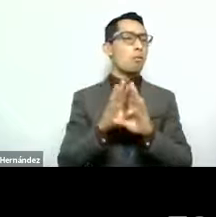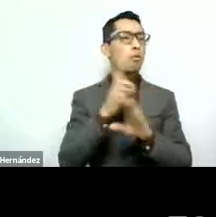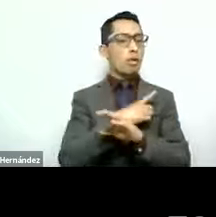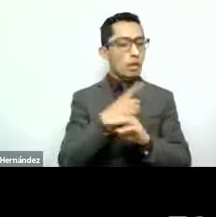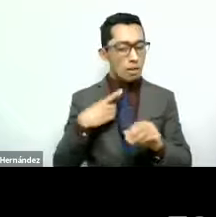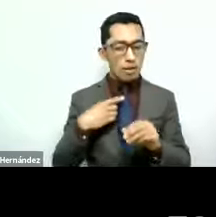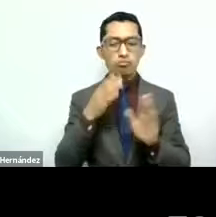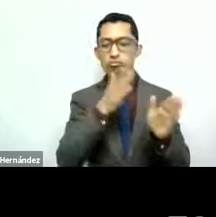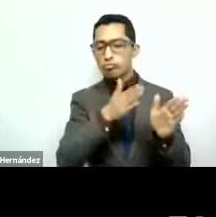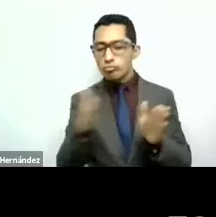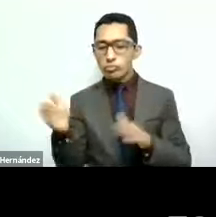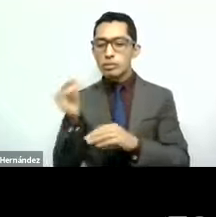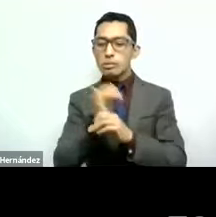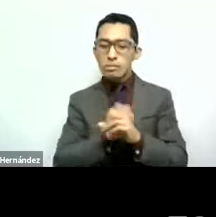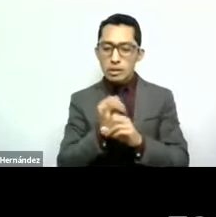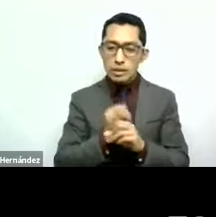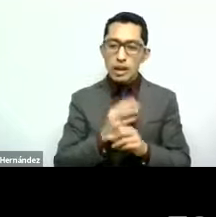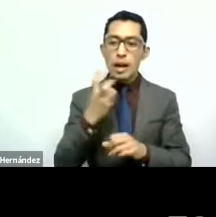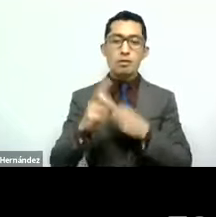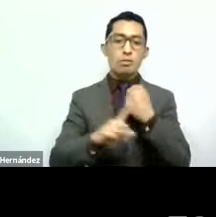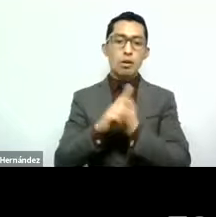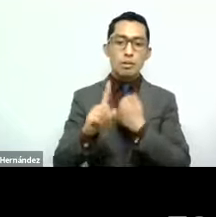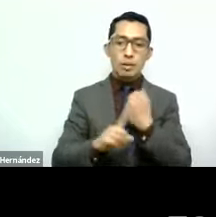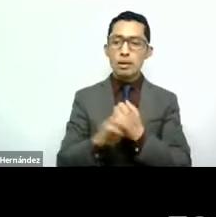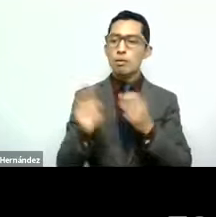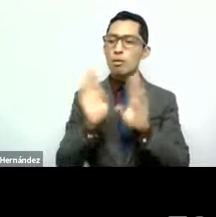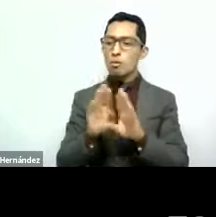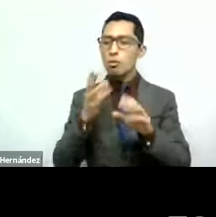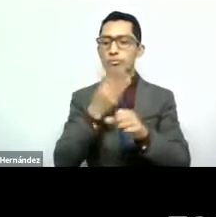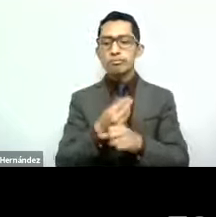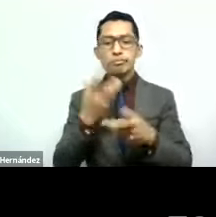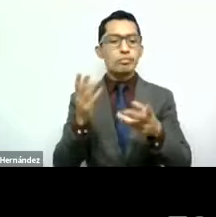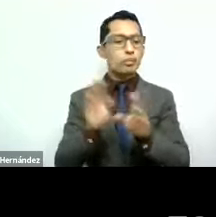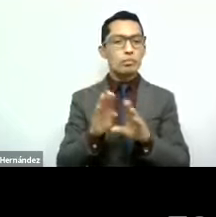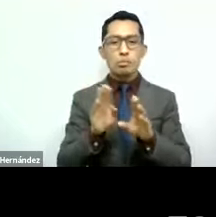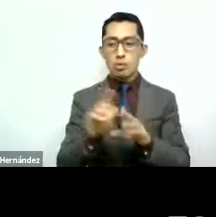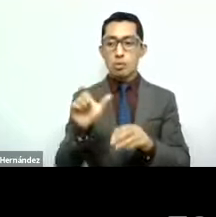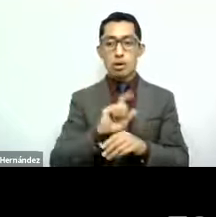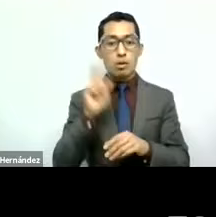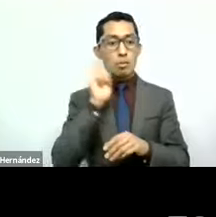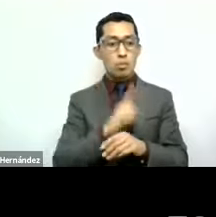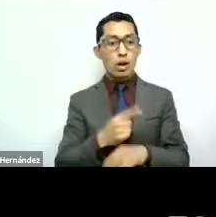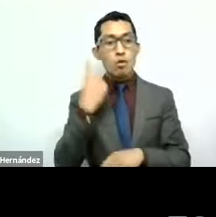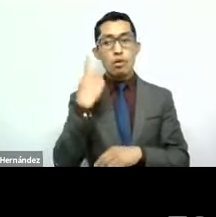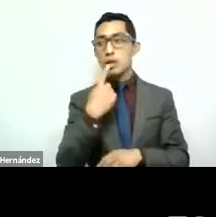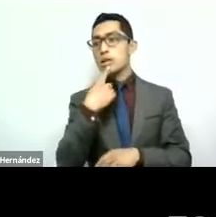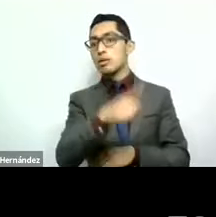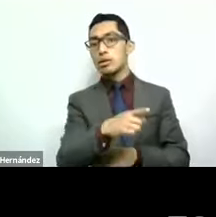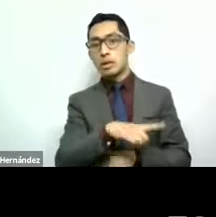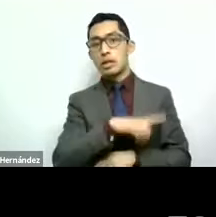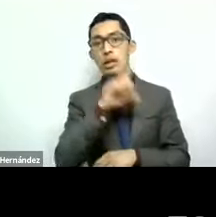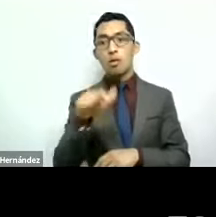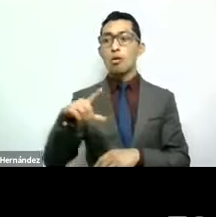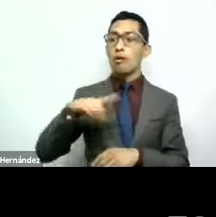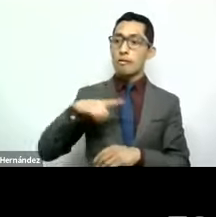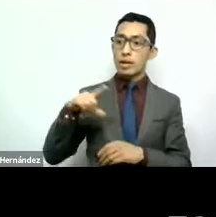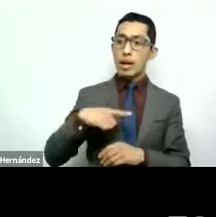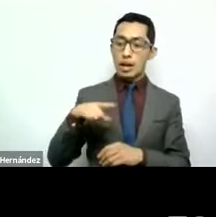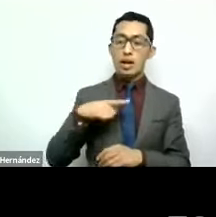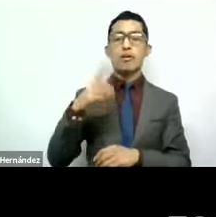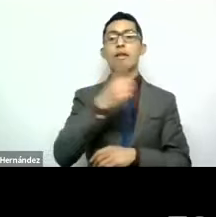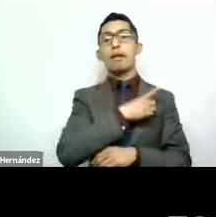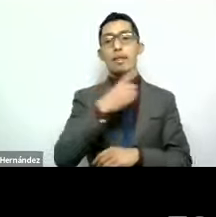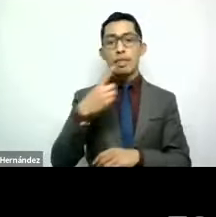cómo se debe atender una problemática de esa envergadura cuando una mujer denuncia y cómo es que el Estado tiene que hacer a un